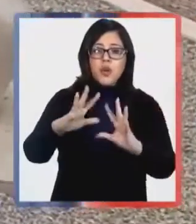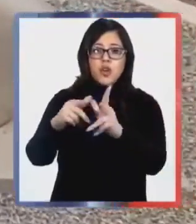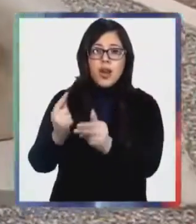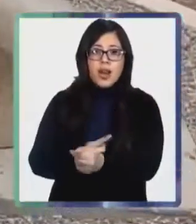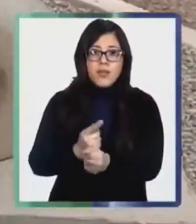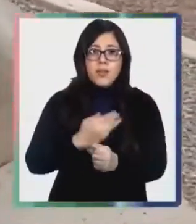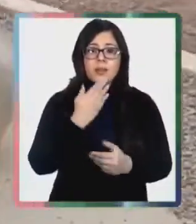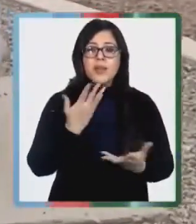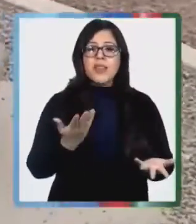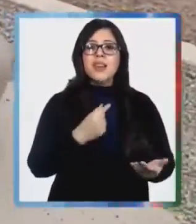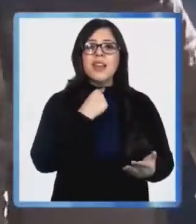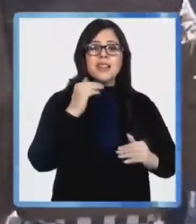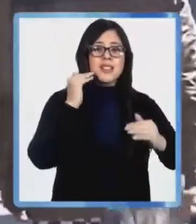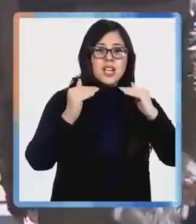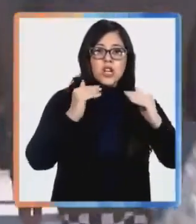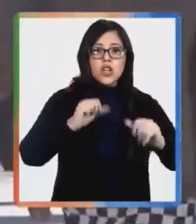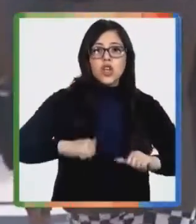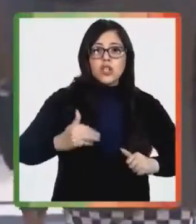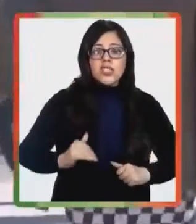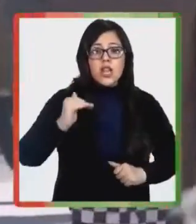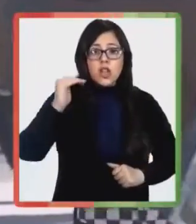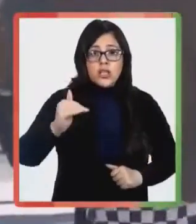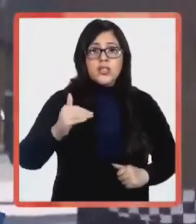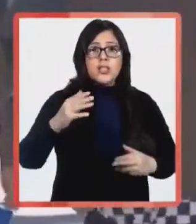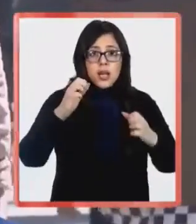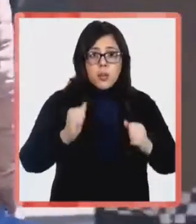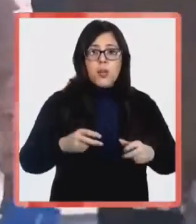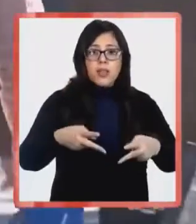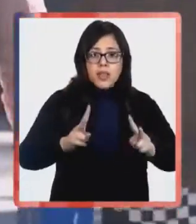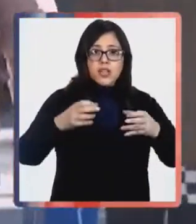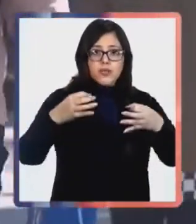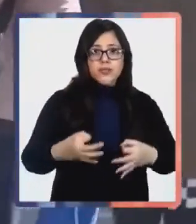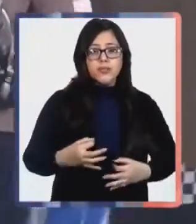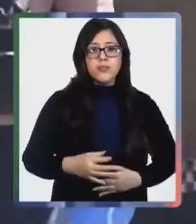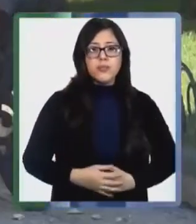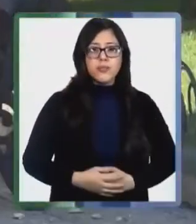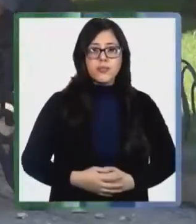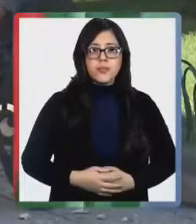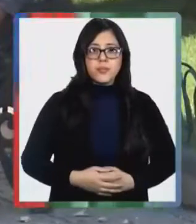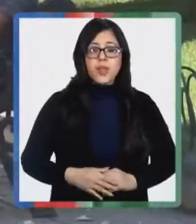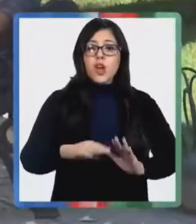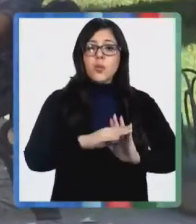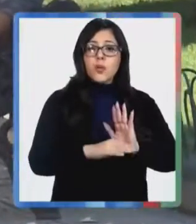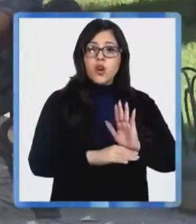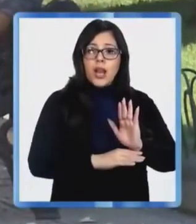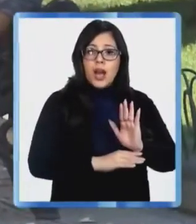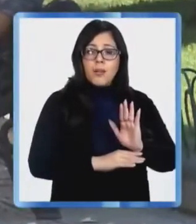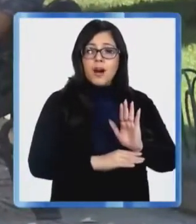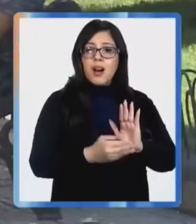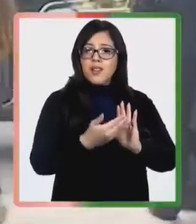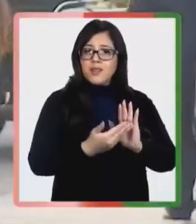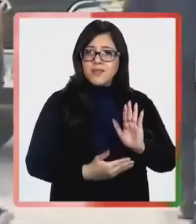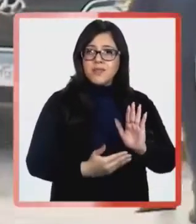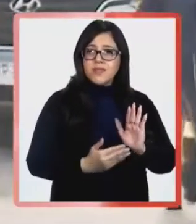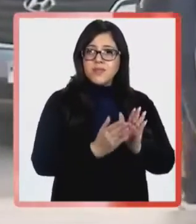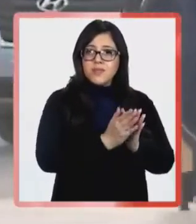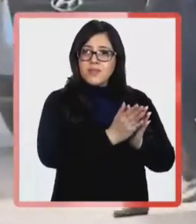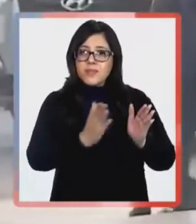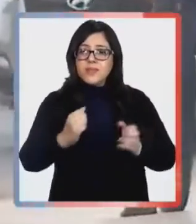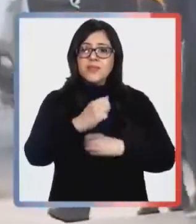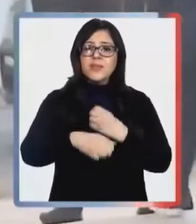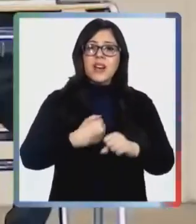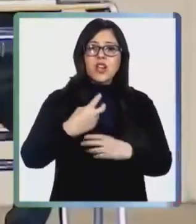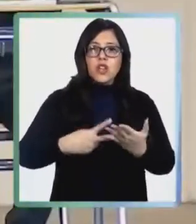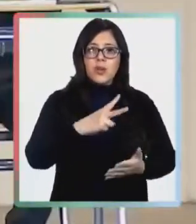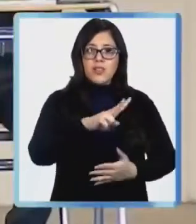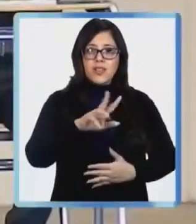brindar apoyo a las familias y garantizar que los niños y adolescentes ejerzan sus derechos el programa se desarrollará